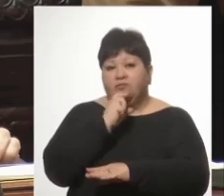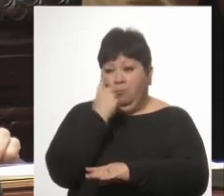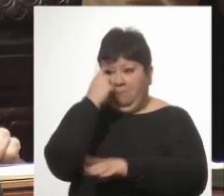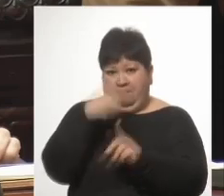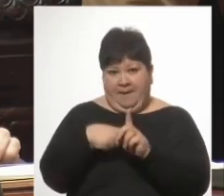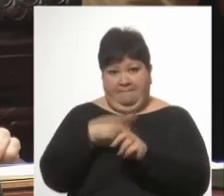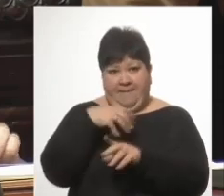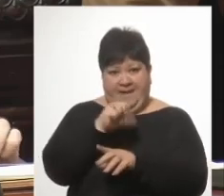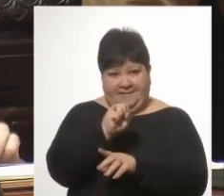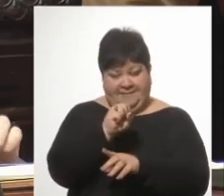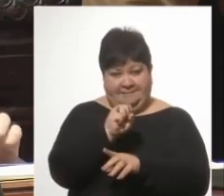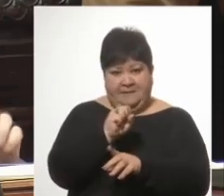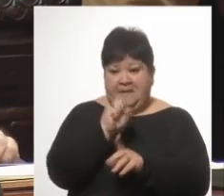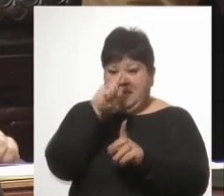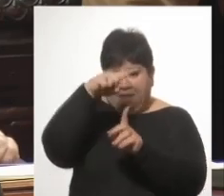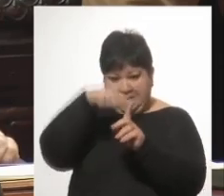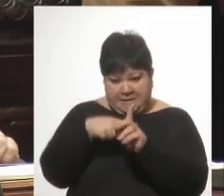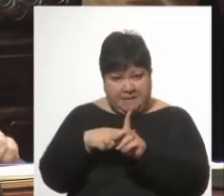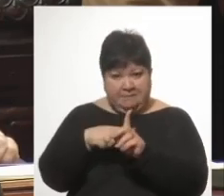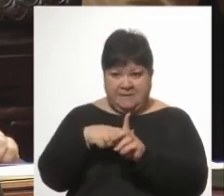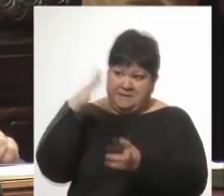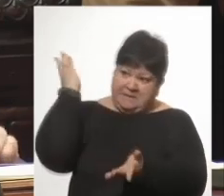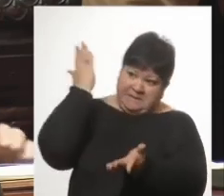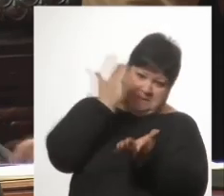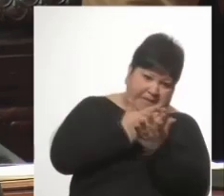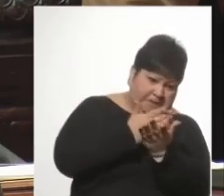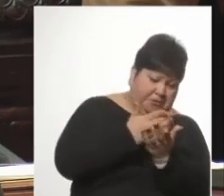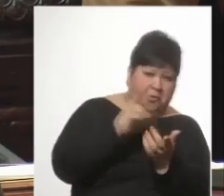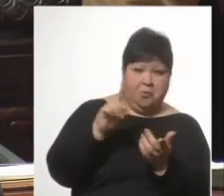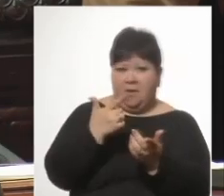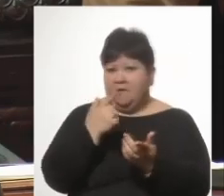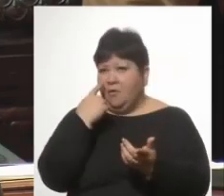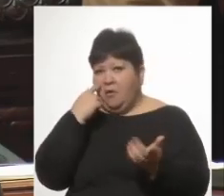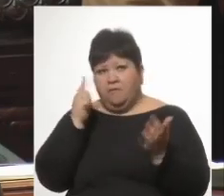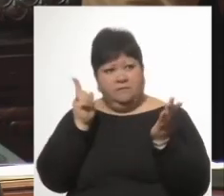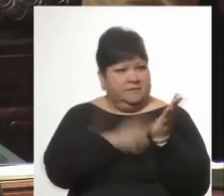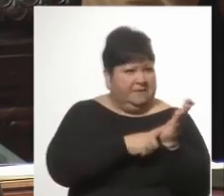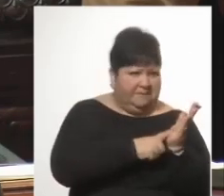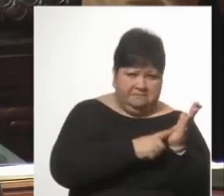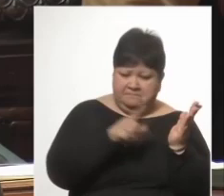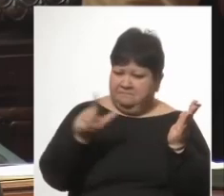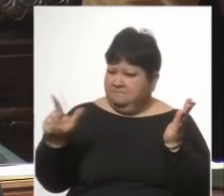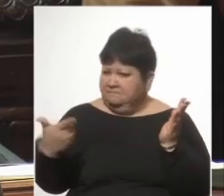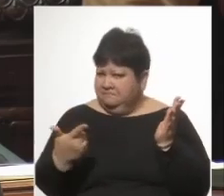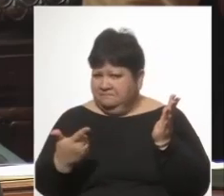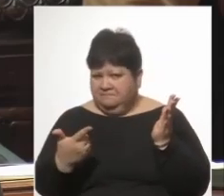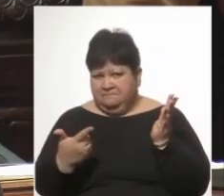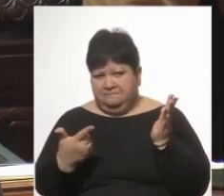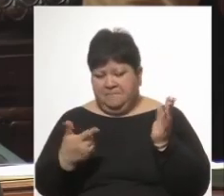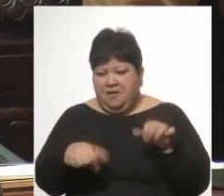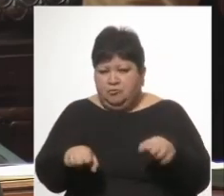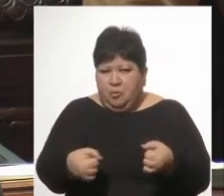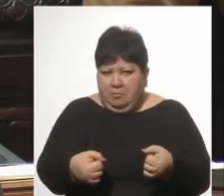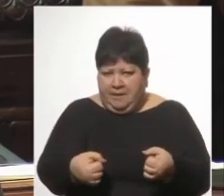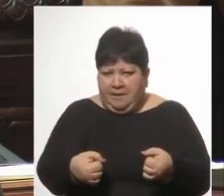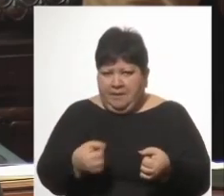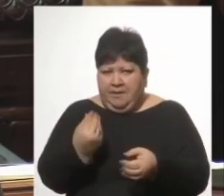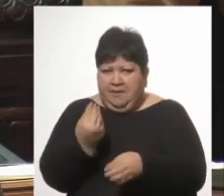mes yo no fui sancionado, yo no fui observado, yo no fui cesado en el